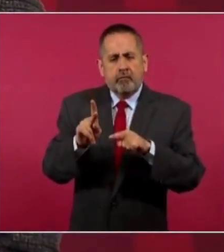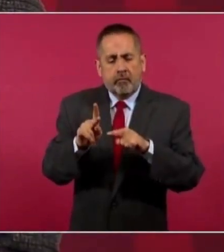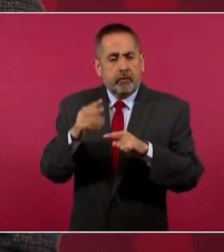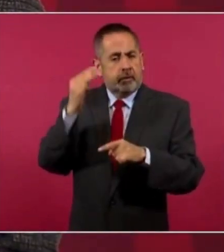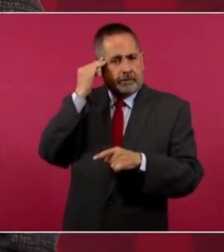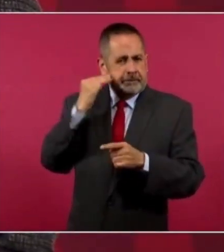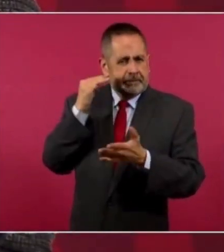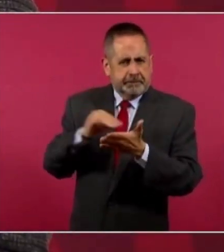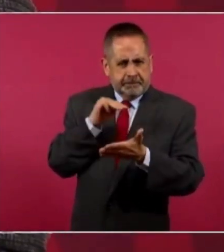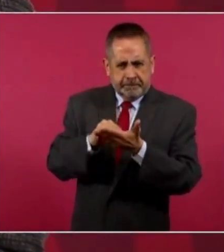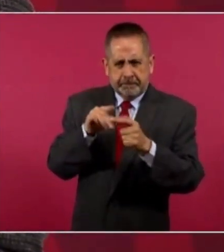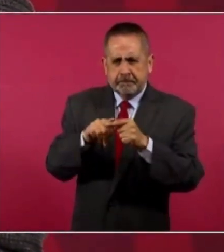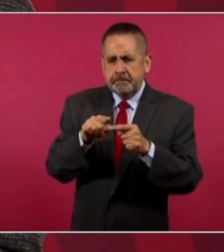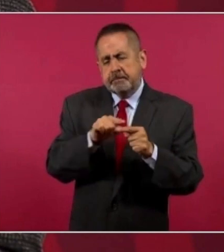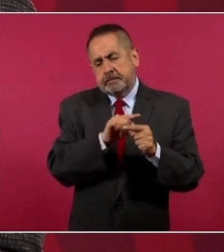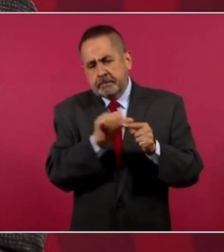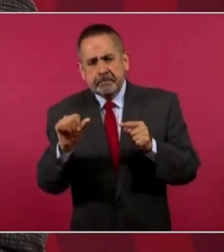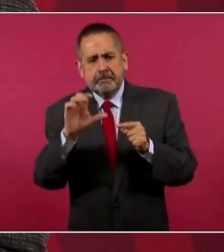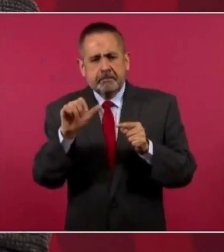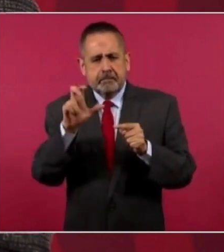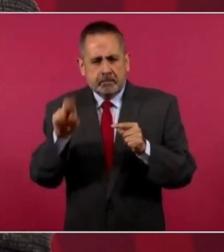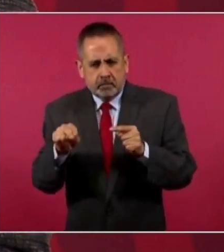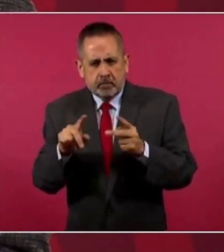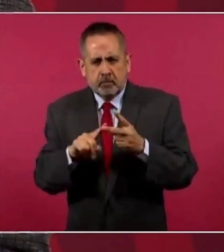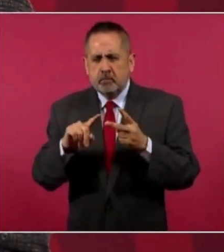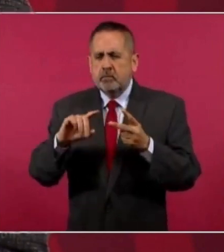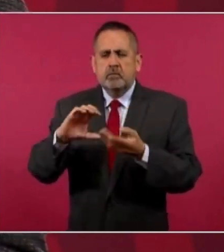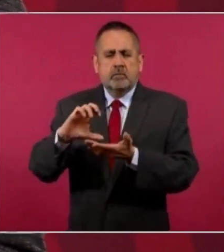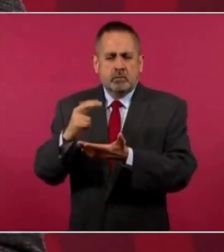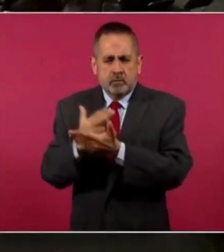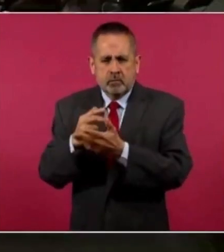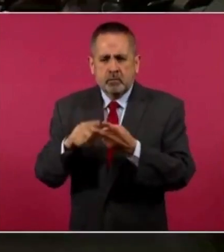Mérida, Cancún, Tulum, Chetumal.